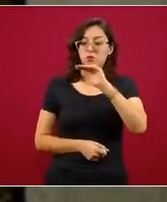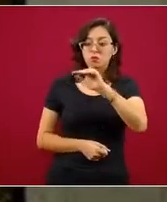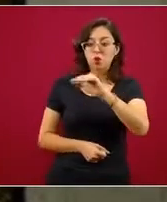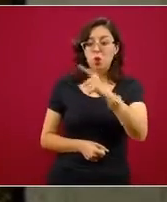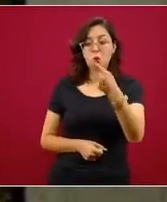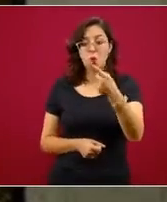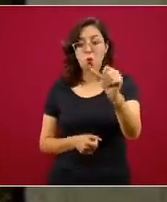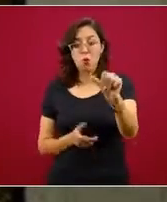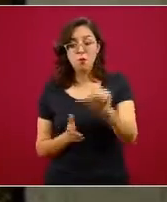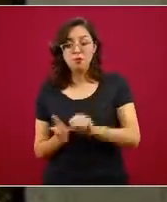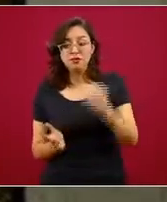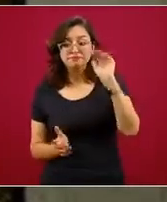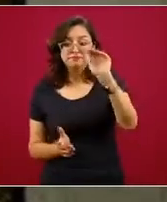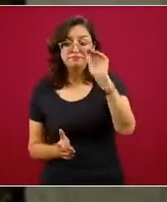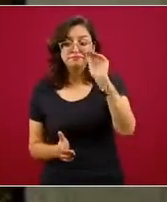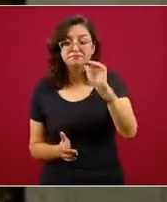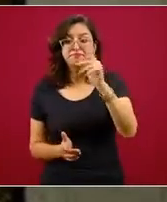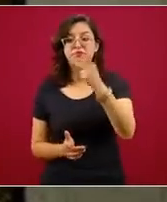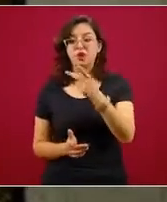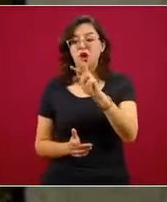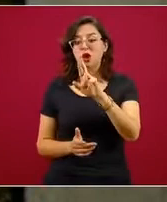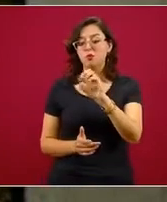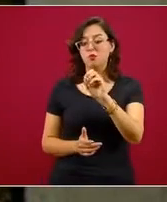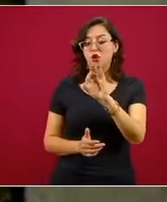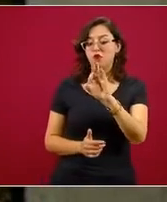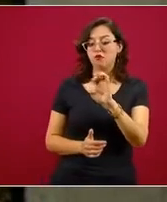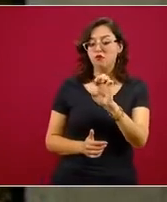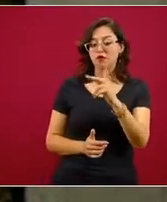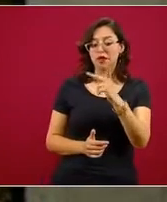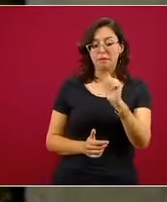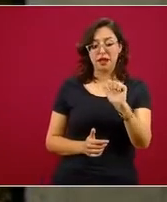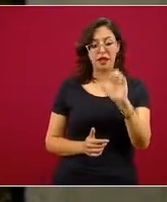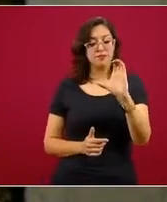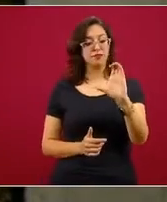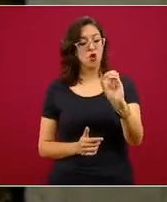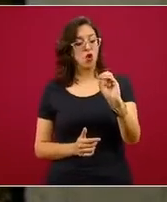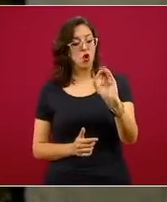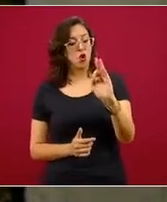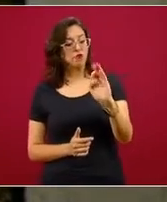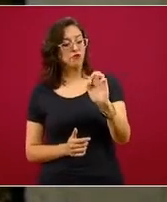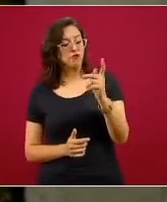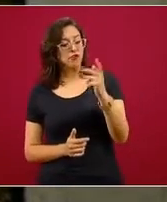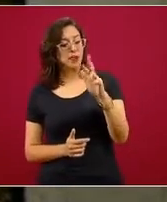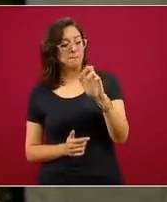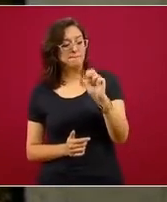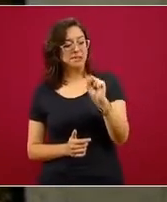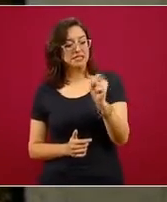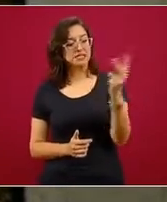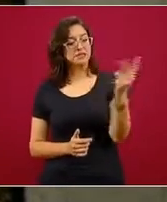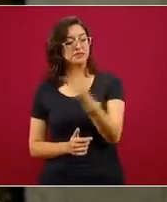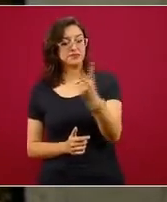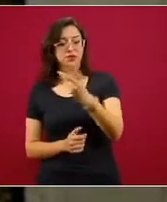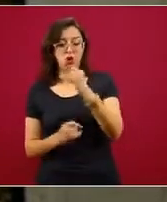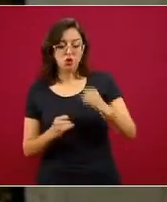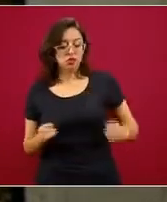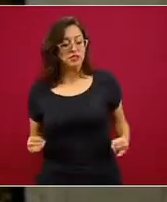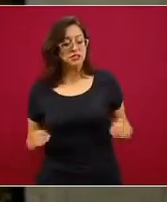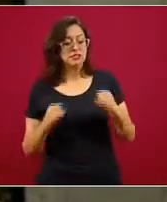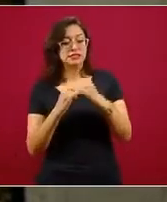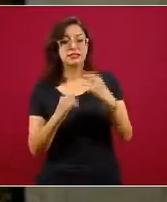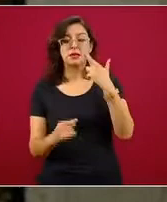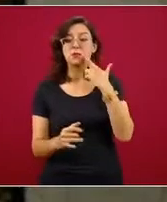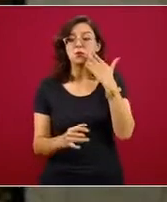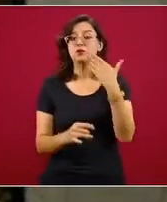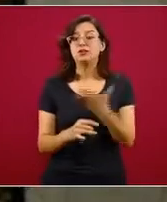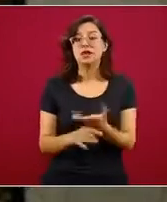postura, una reflexión de la Profepa y de la COFEPRIS, que son las instancias que están directamente encargadas de